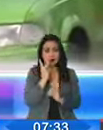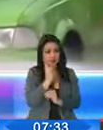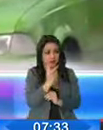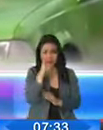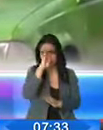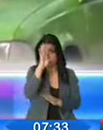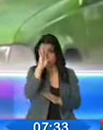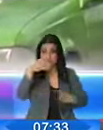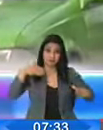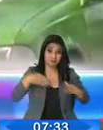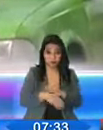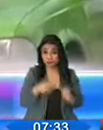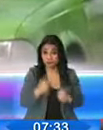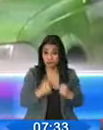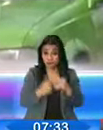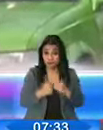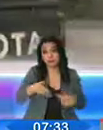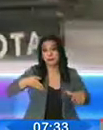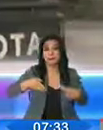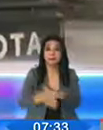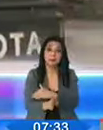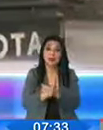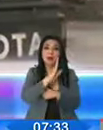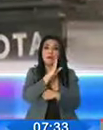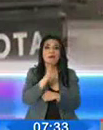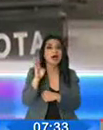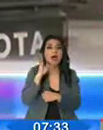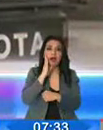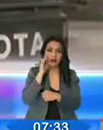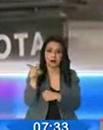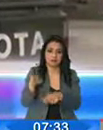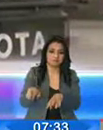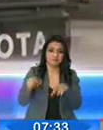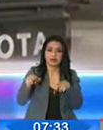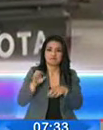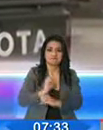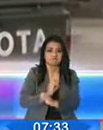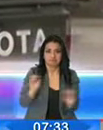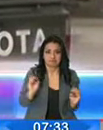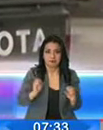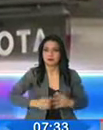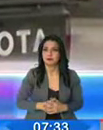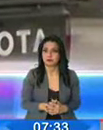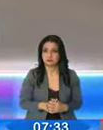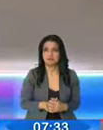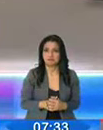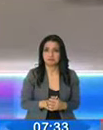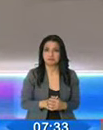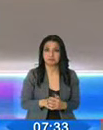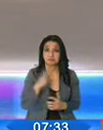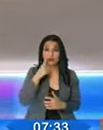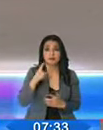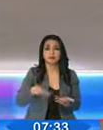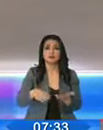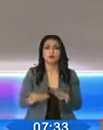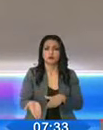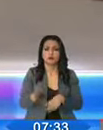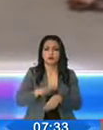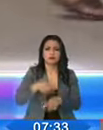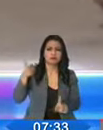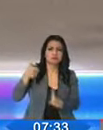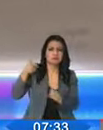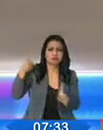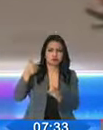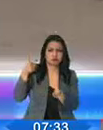que ingresaban a un bar que supuestamente no cumple con los permisos de funcionamiento. Aquí un ciudadano fue asesinado con un disparo en la cabeza